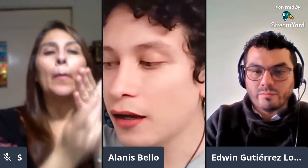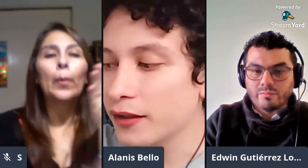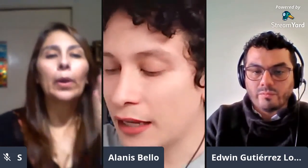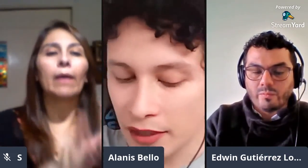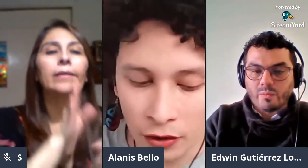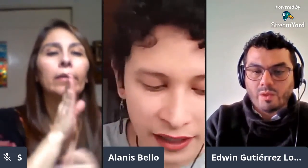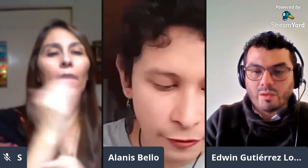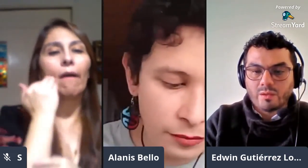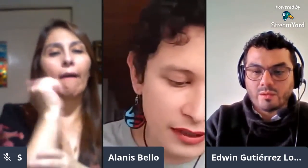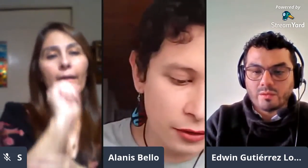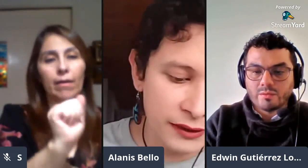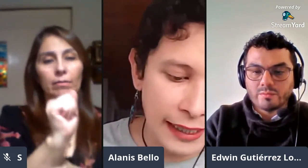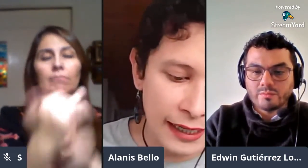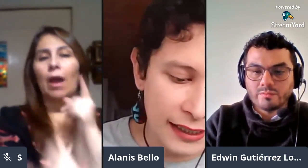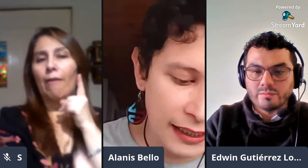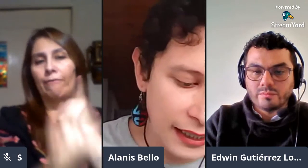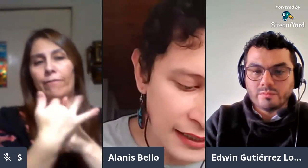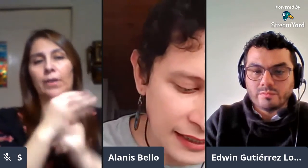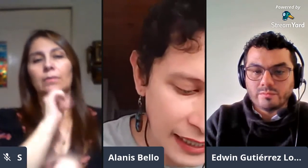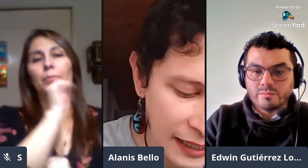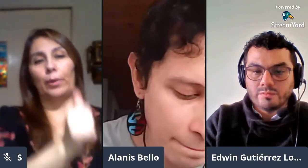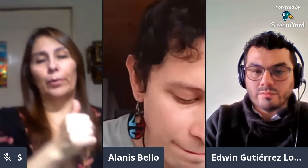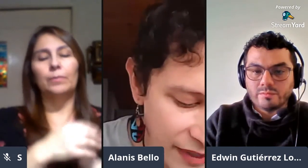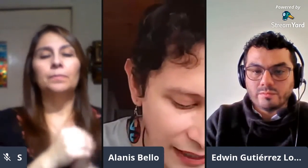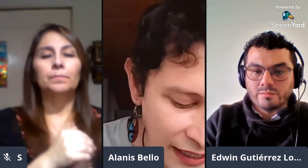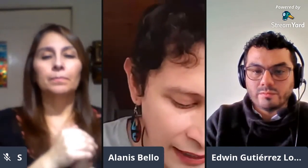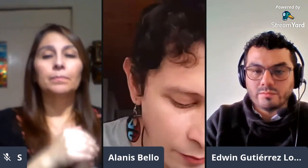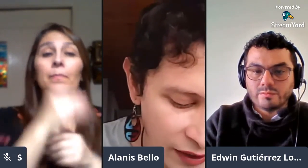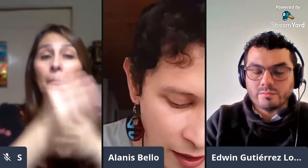Y también lo que vamos a encontrar aquí es